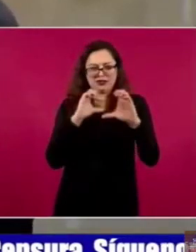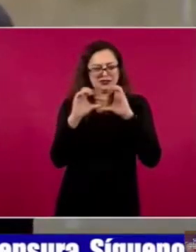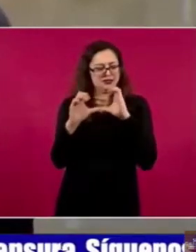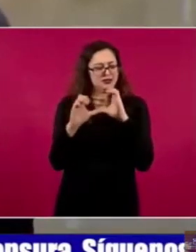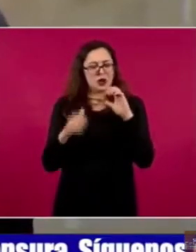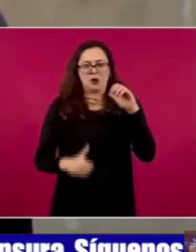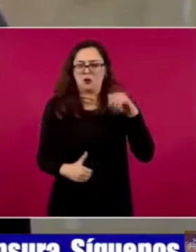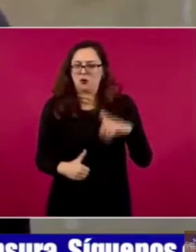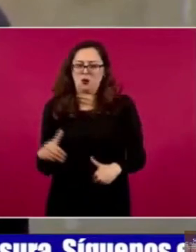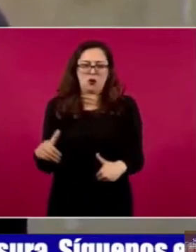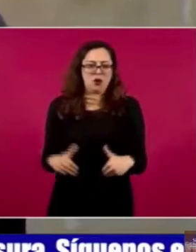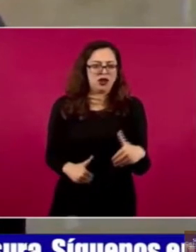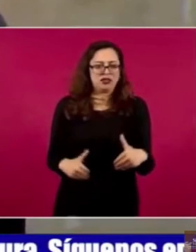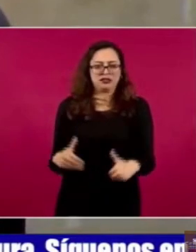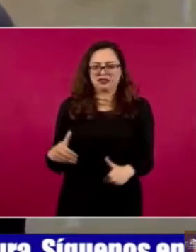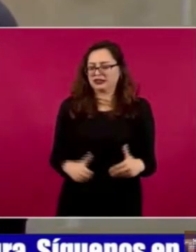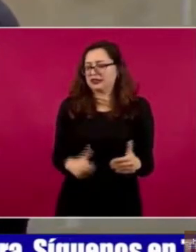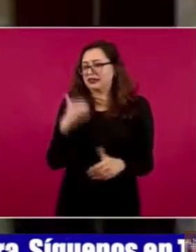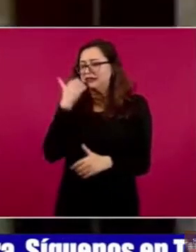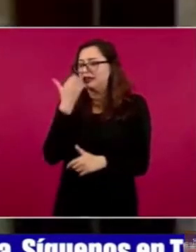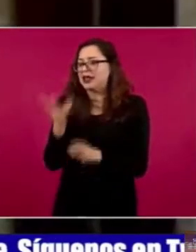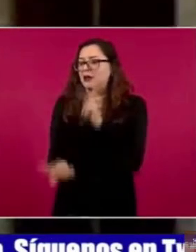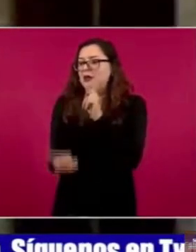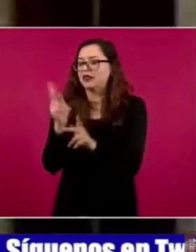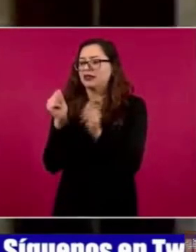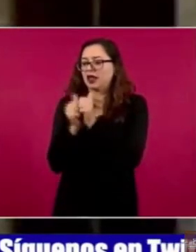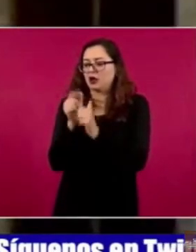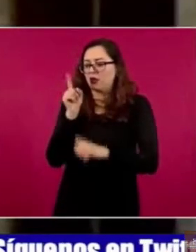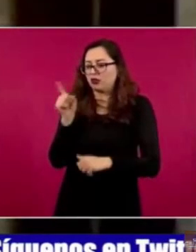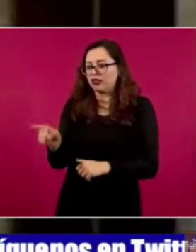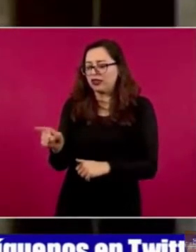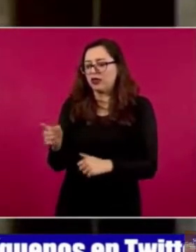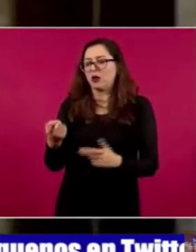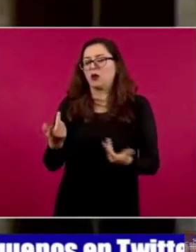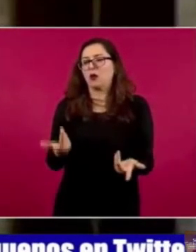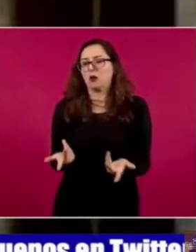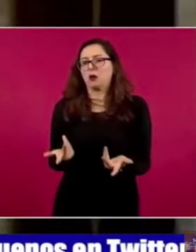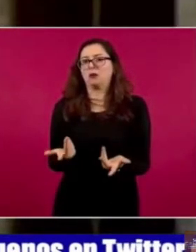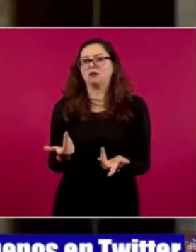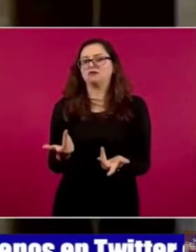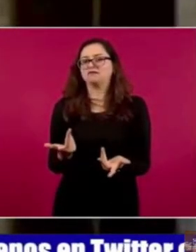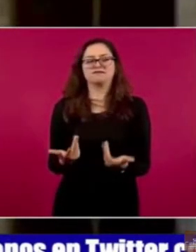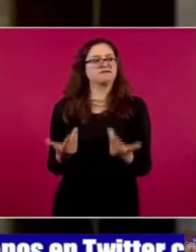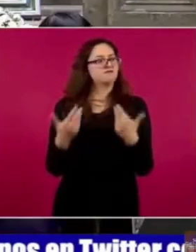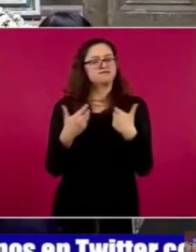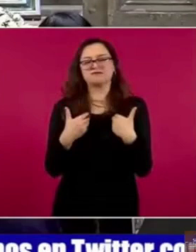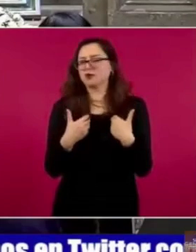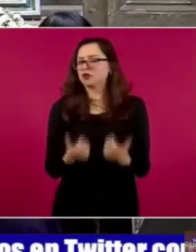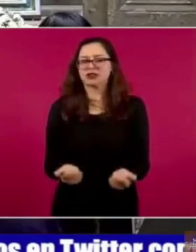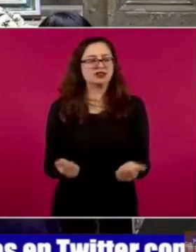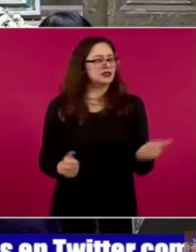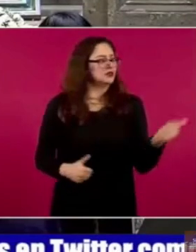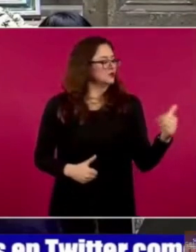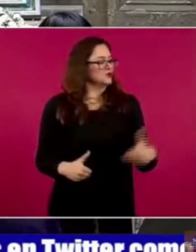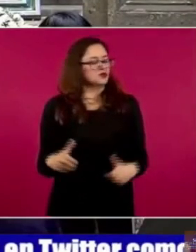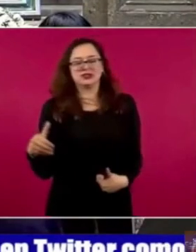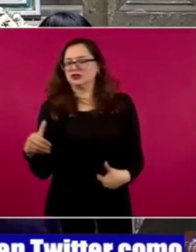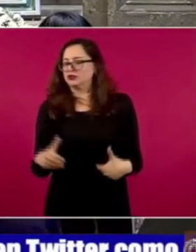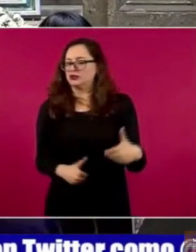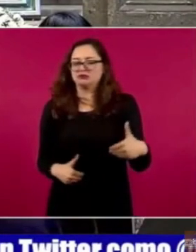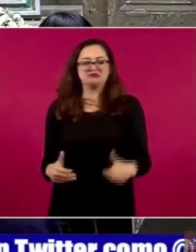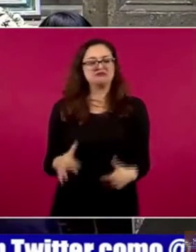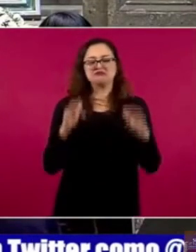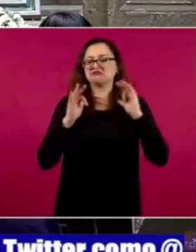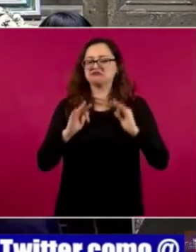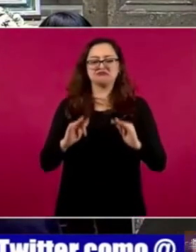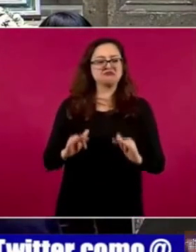porque no puedo hablar contigo. No estoy conforme ni lo estaré.